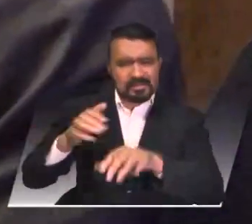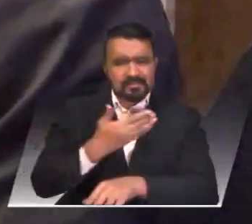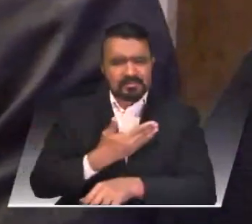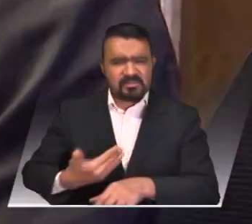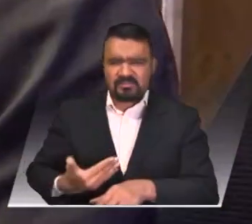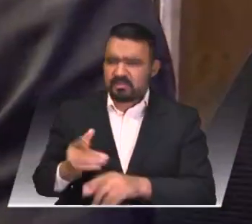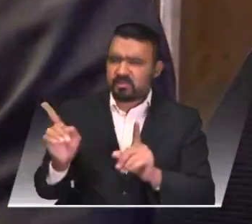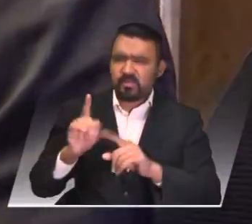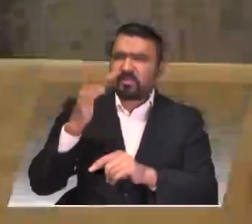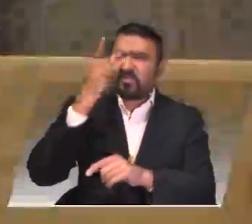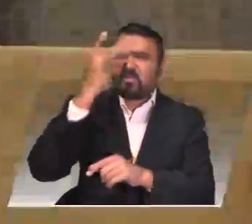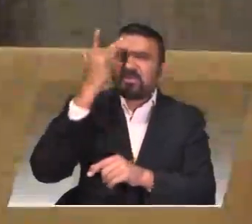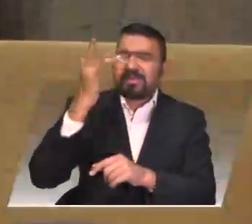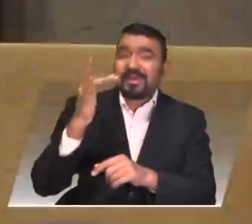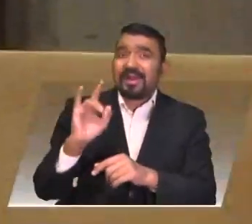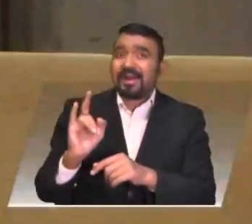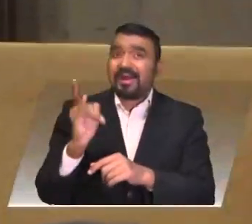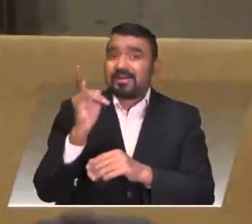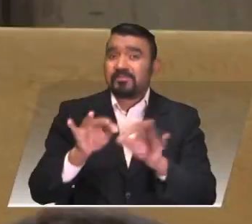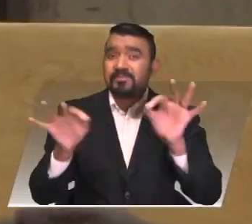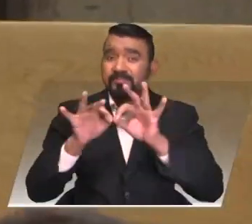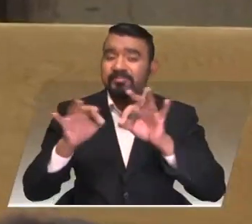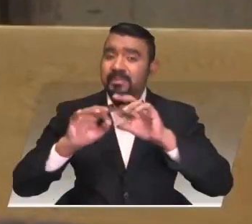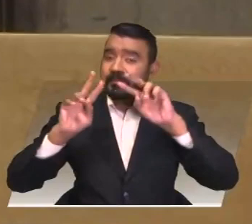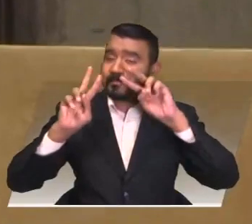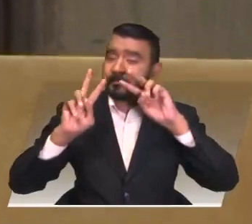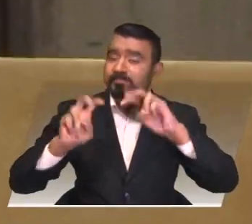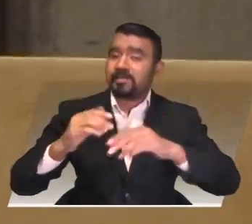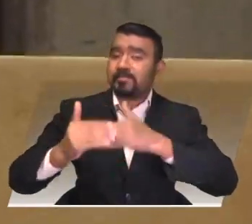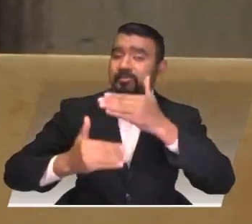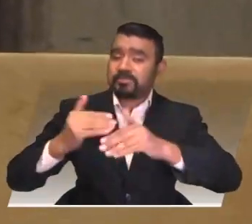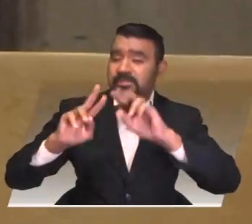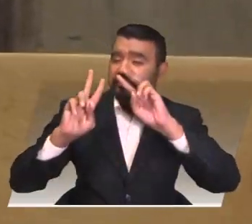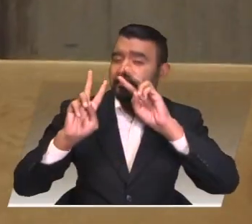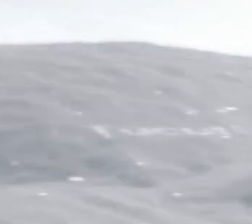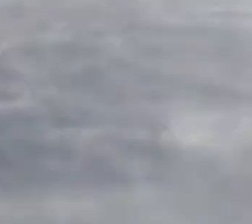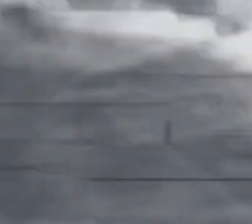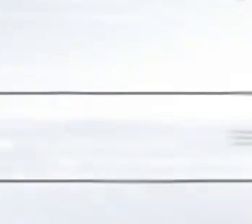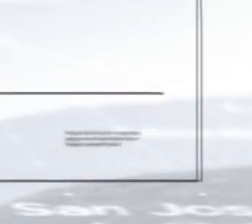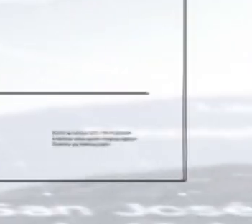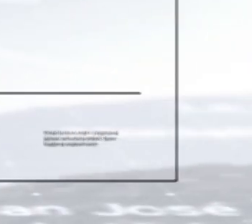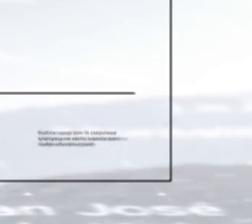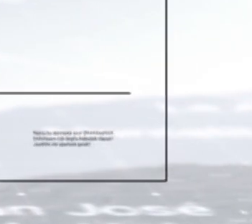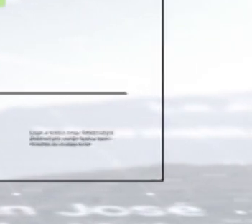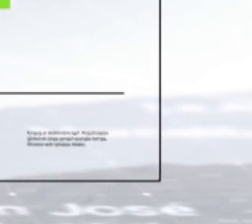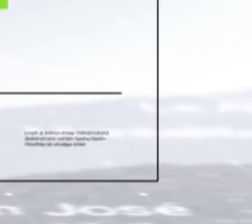podría dar lugar a una investigación disciplinaria por parte de los órganos de control.